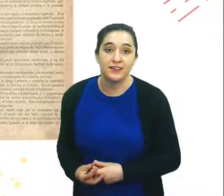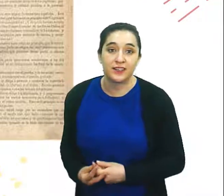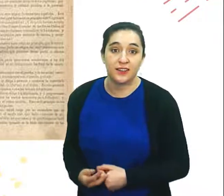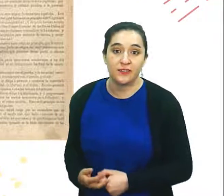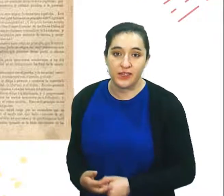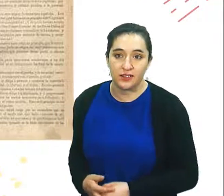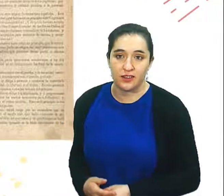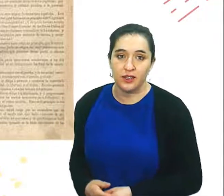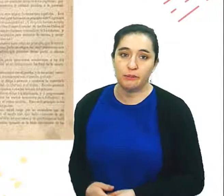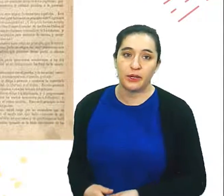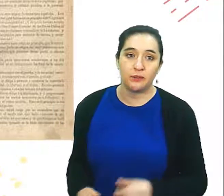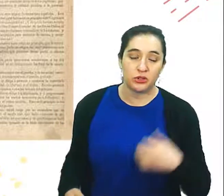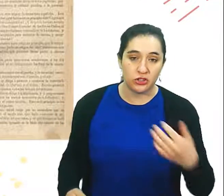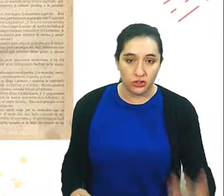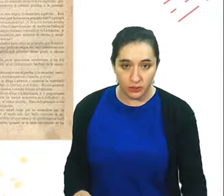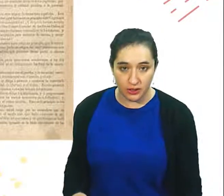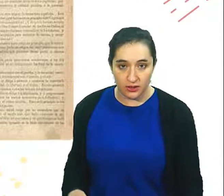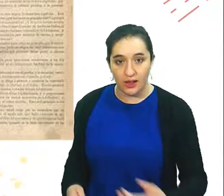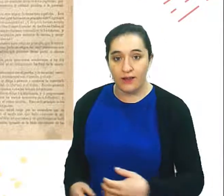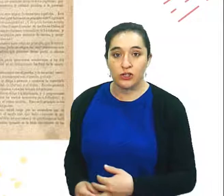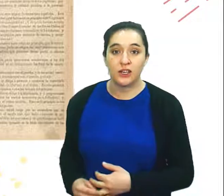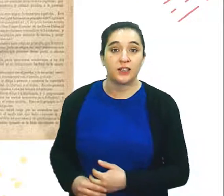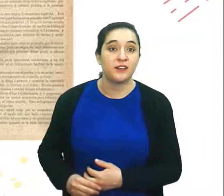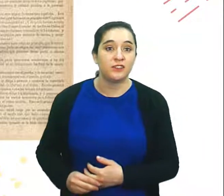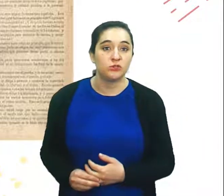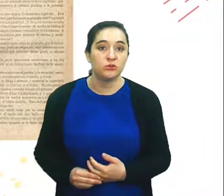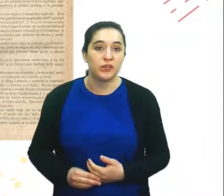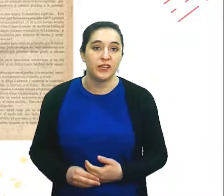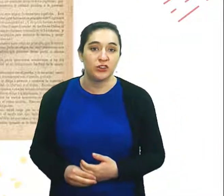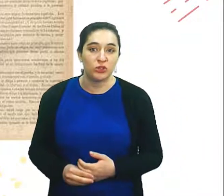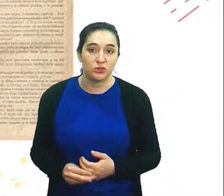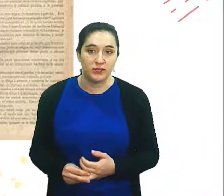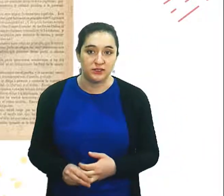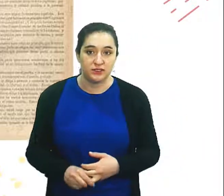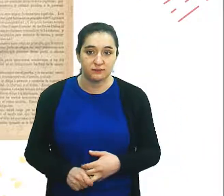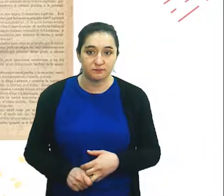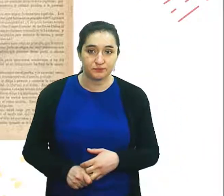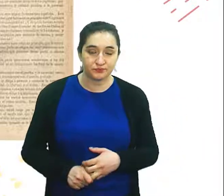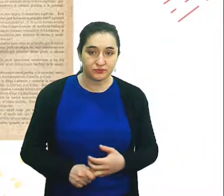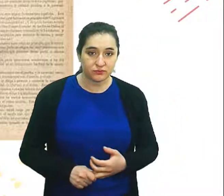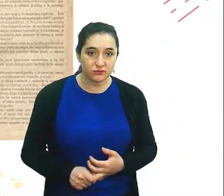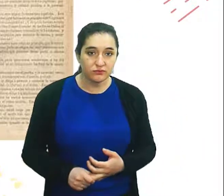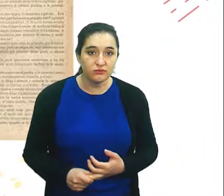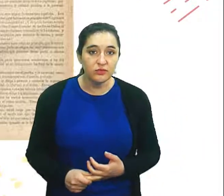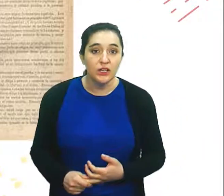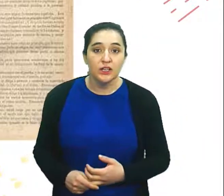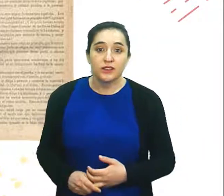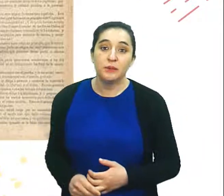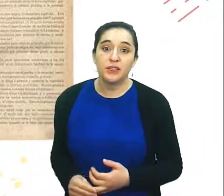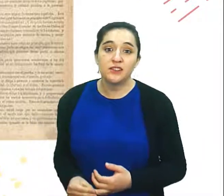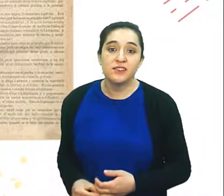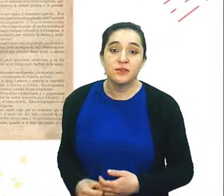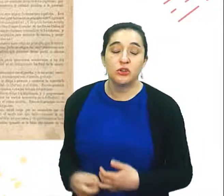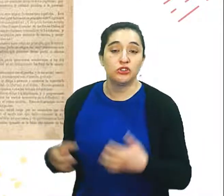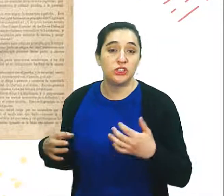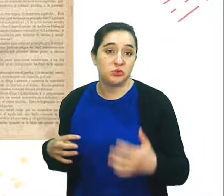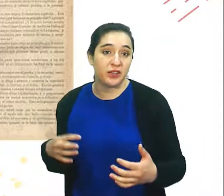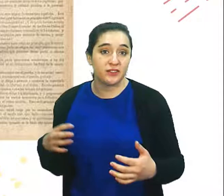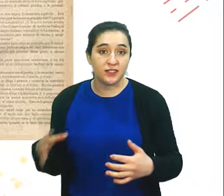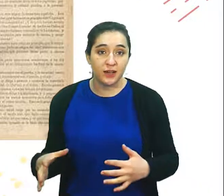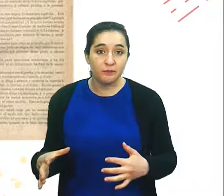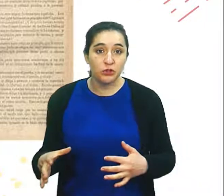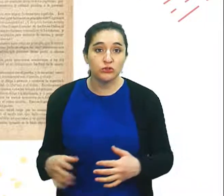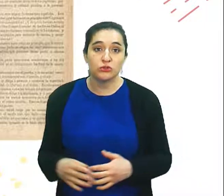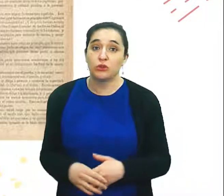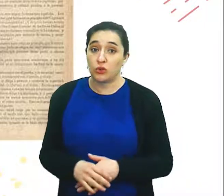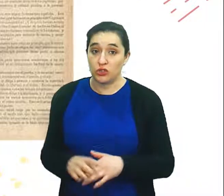la libertad de vientre para posteriormente abolir la esclavitud en nuestro país. También establecimos continuidades